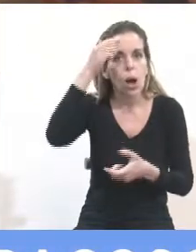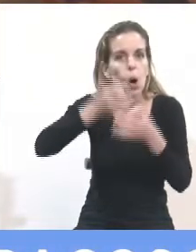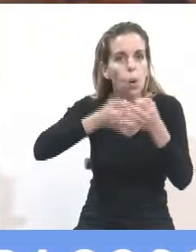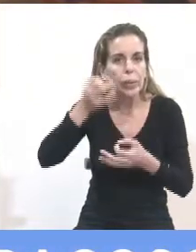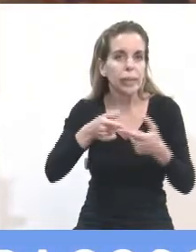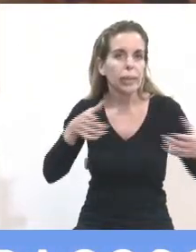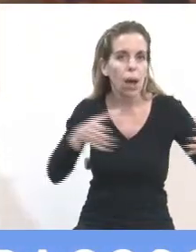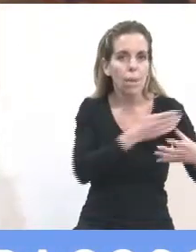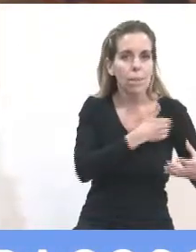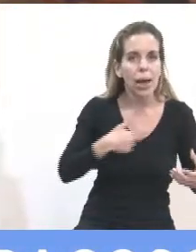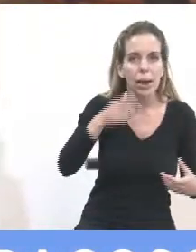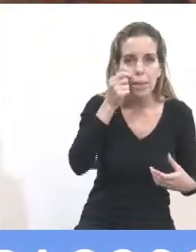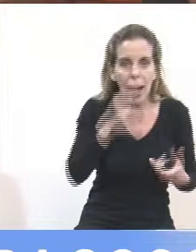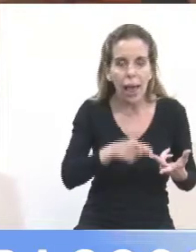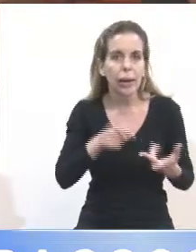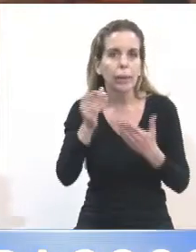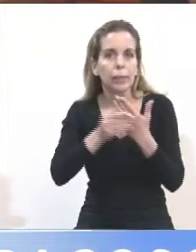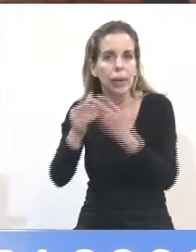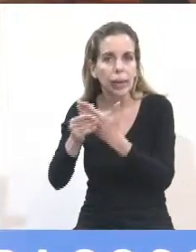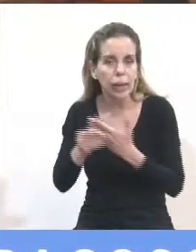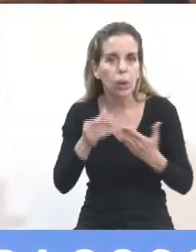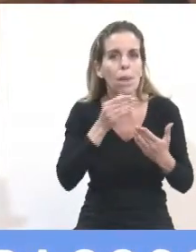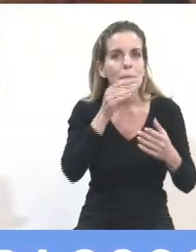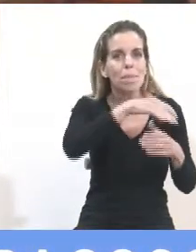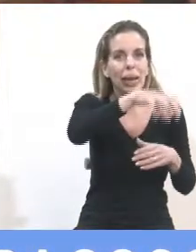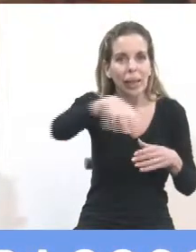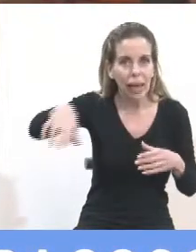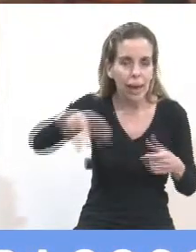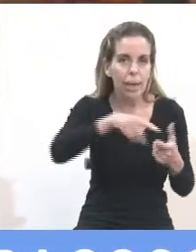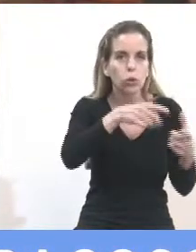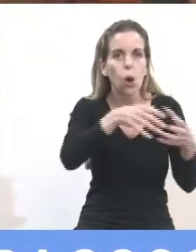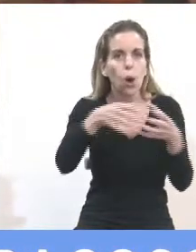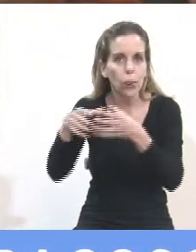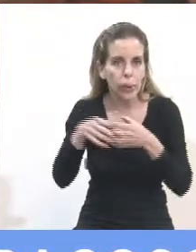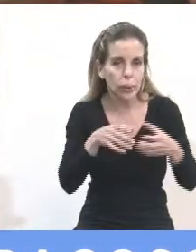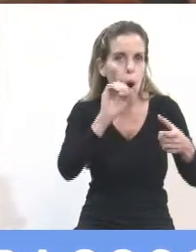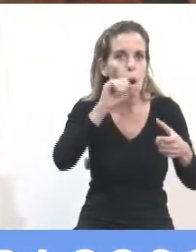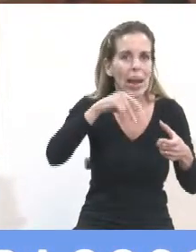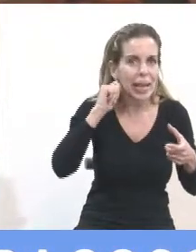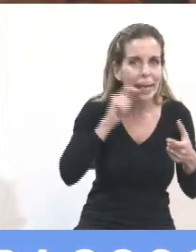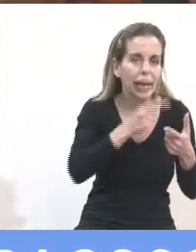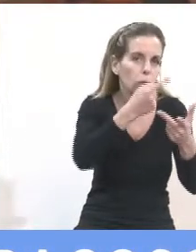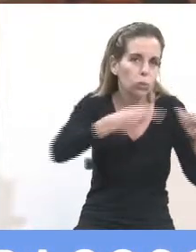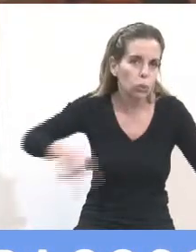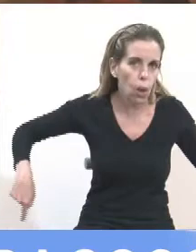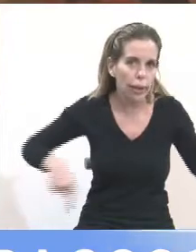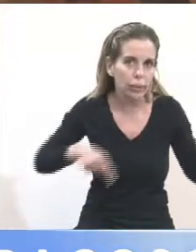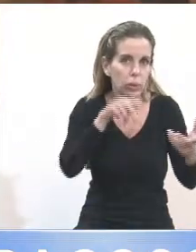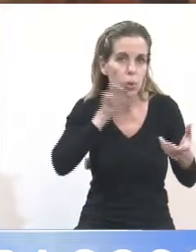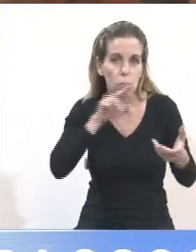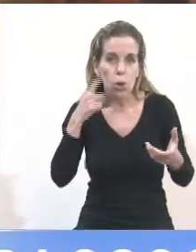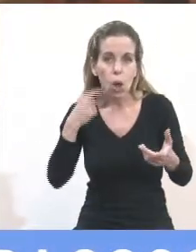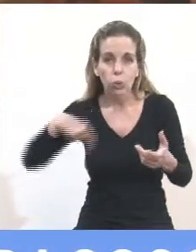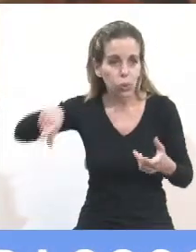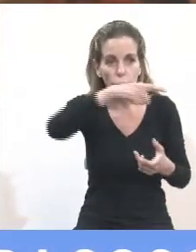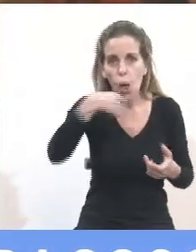las madres y los padres, los ministerios, las organizaciones no gubernamentales, todas y todas